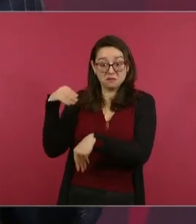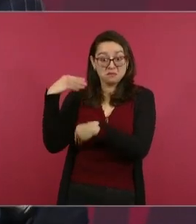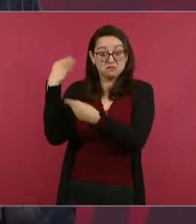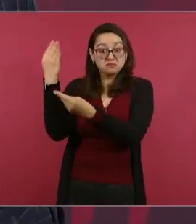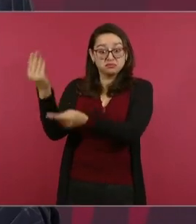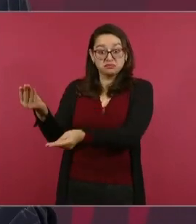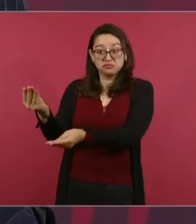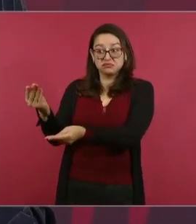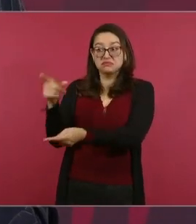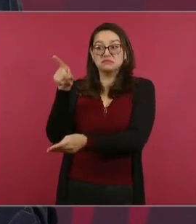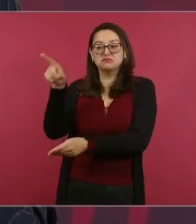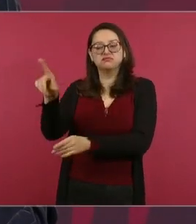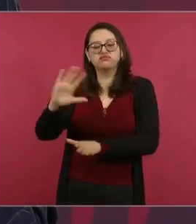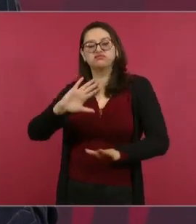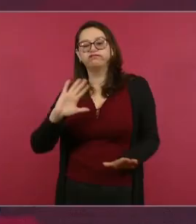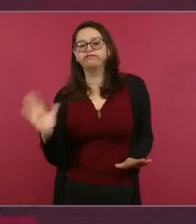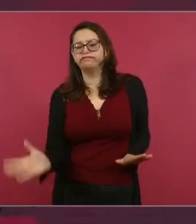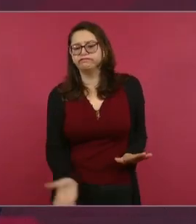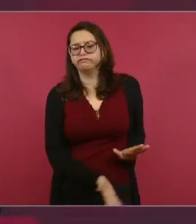del año pasado.